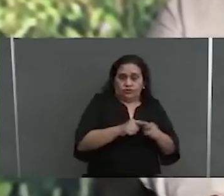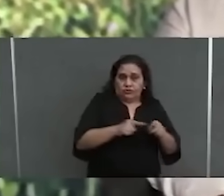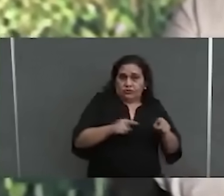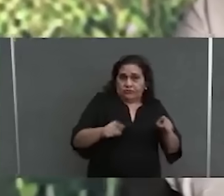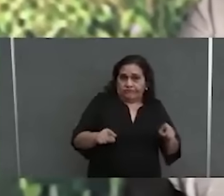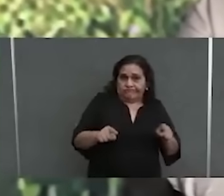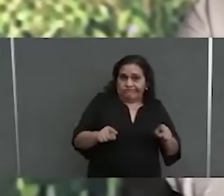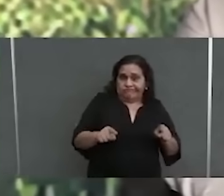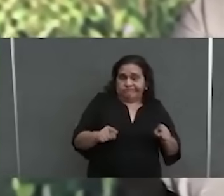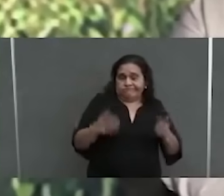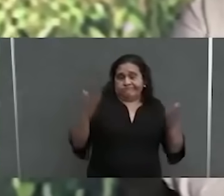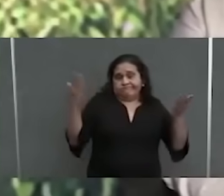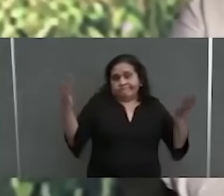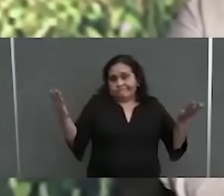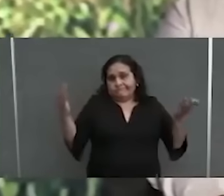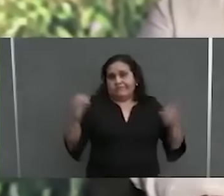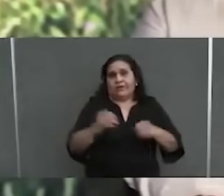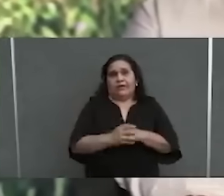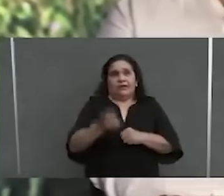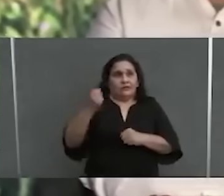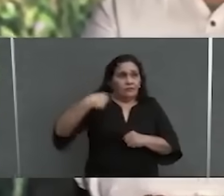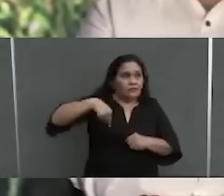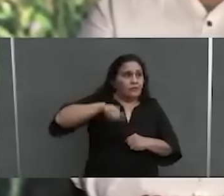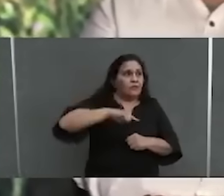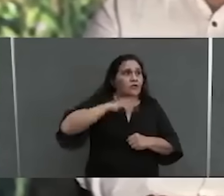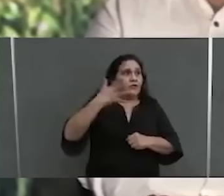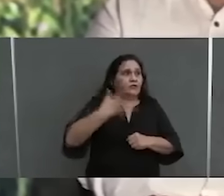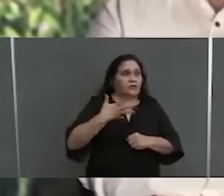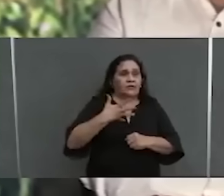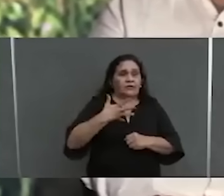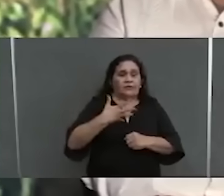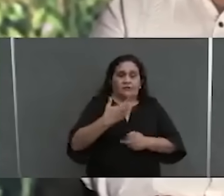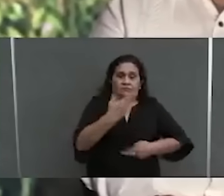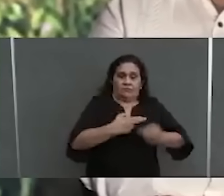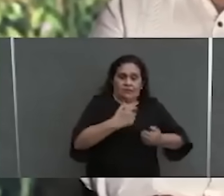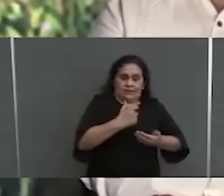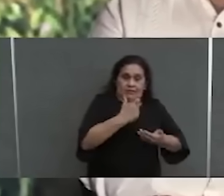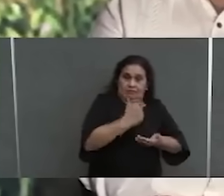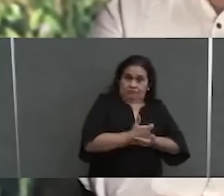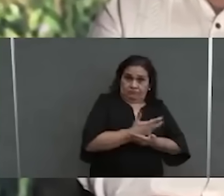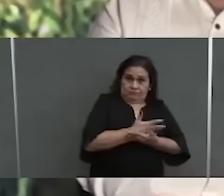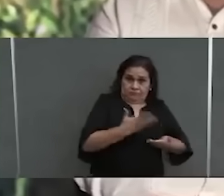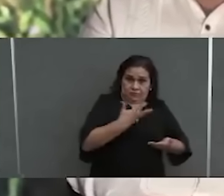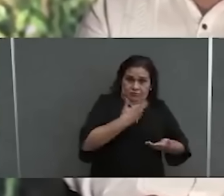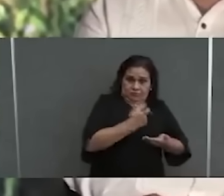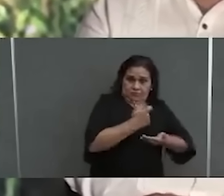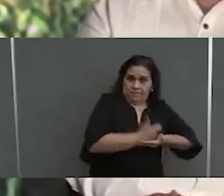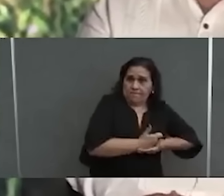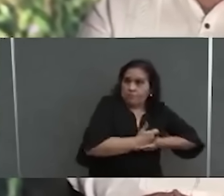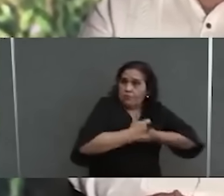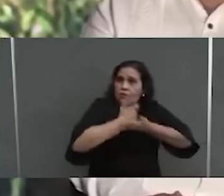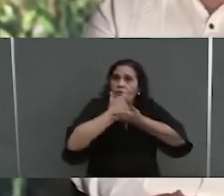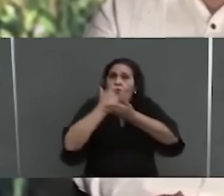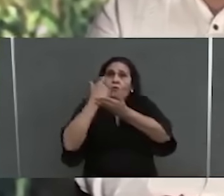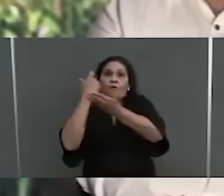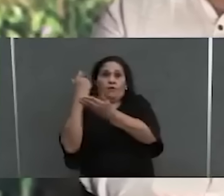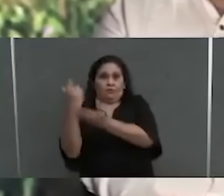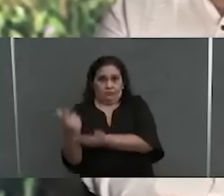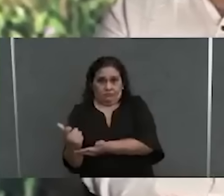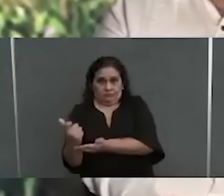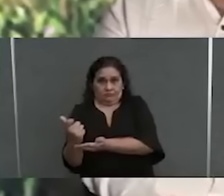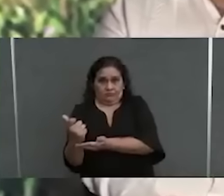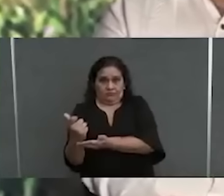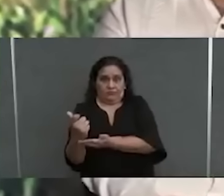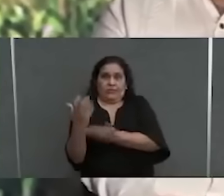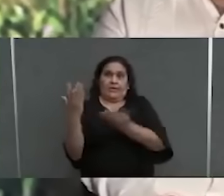administración, nosotros tenemos que regresar el financiamiento. Nosotros pedimos un financiamiento y por ley tenemos que estipular